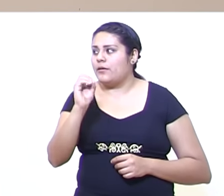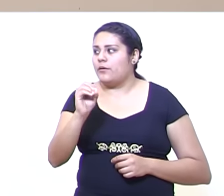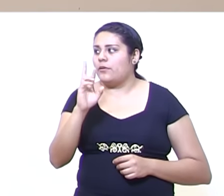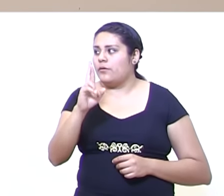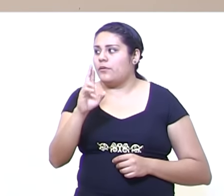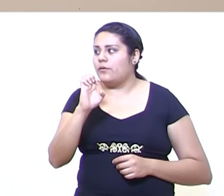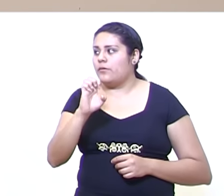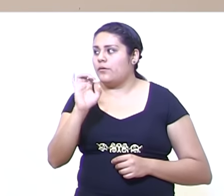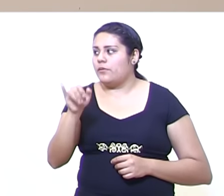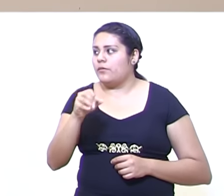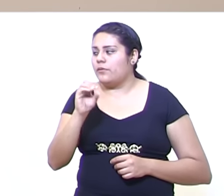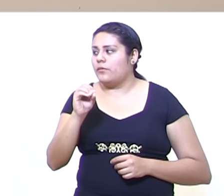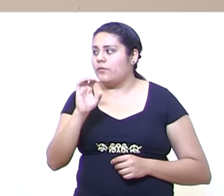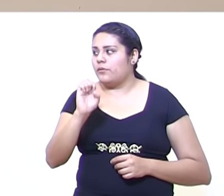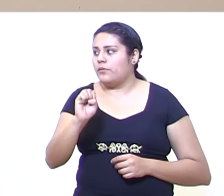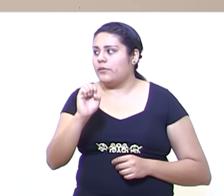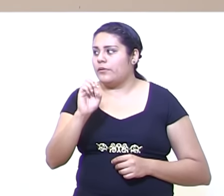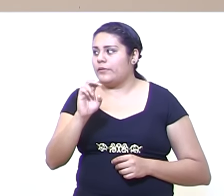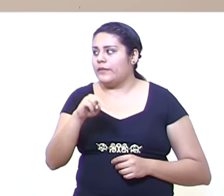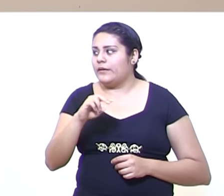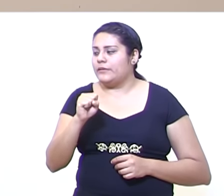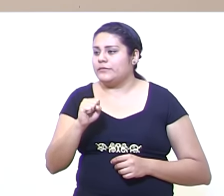Este letrero